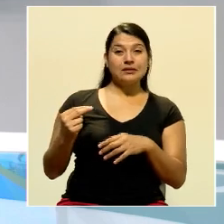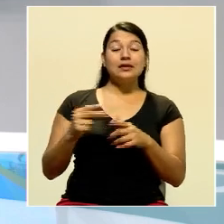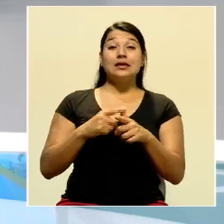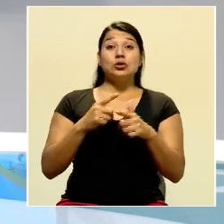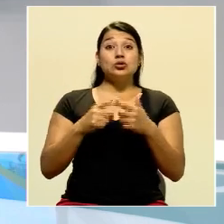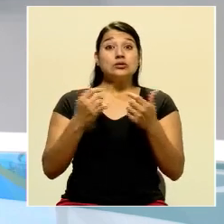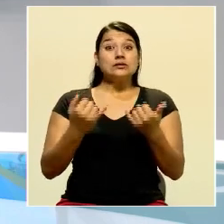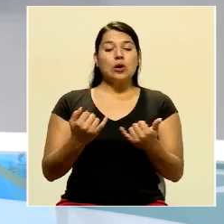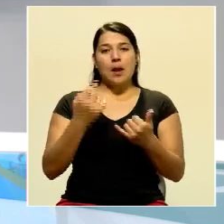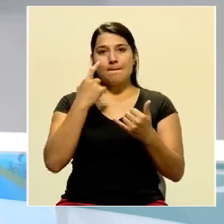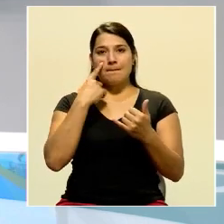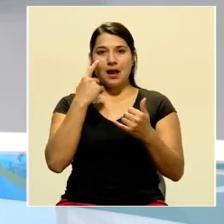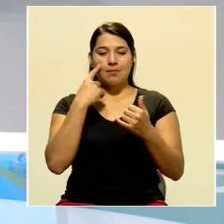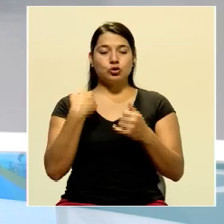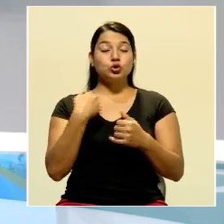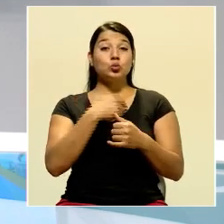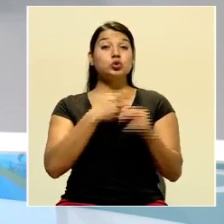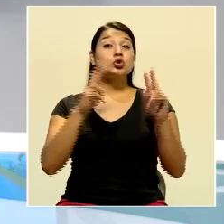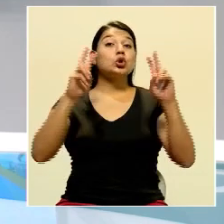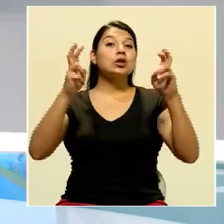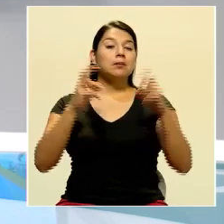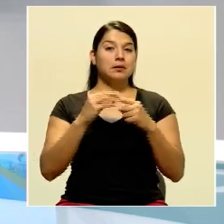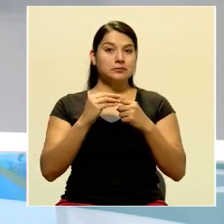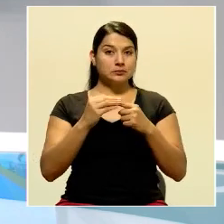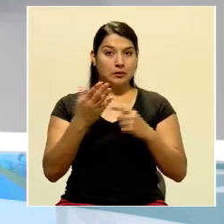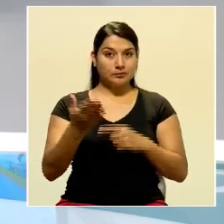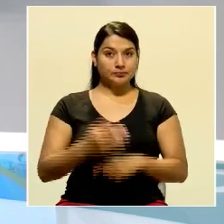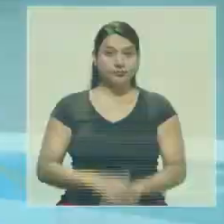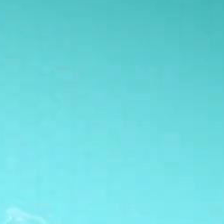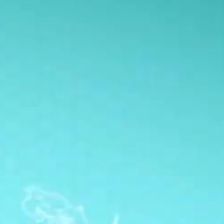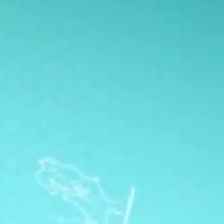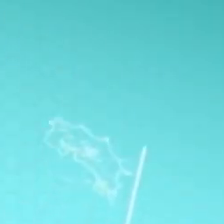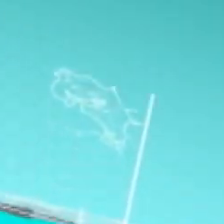intensa. Vayamos a ver nuestros titulares.